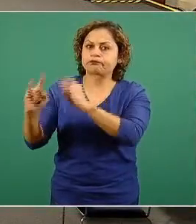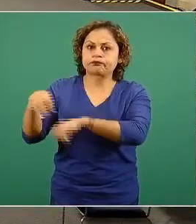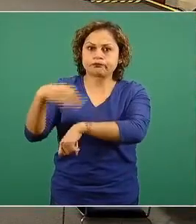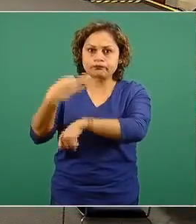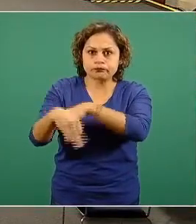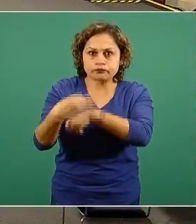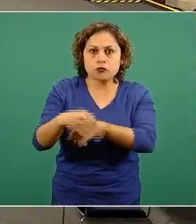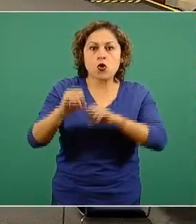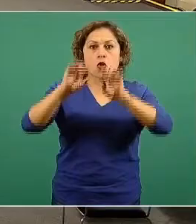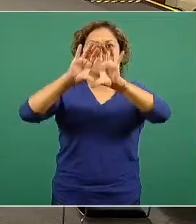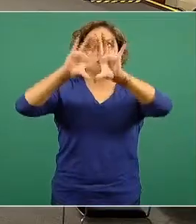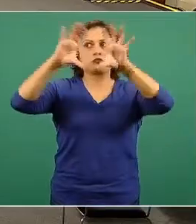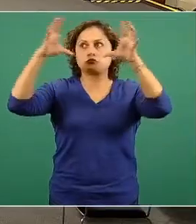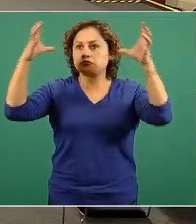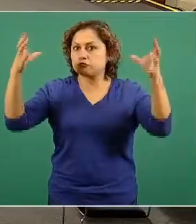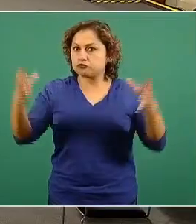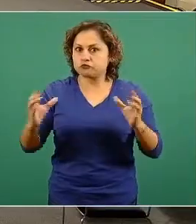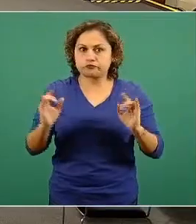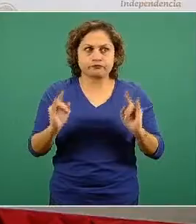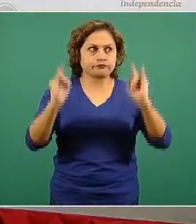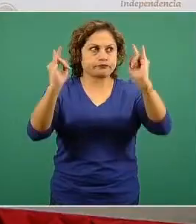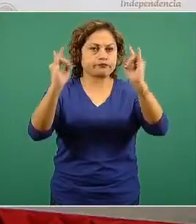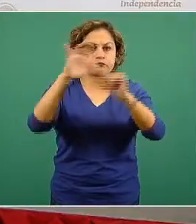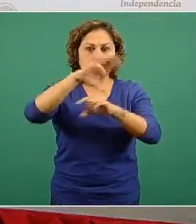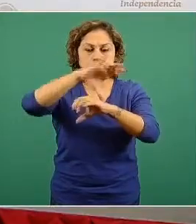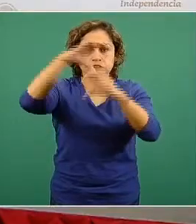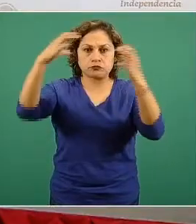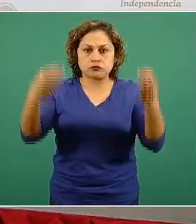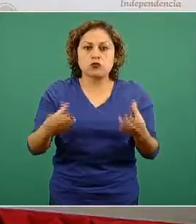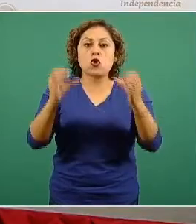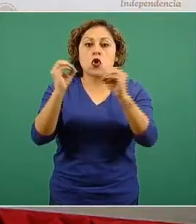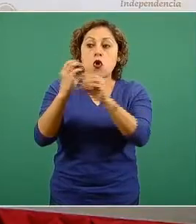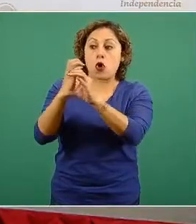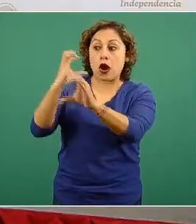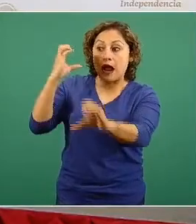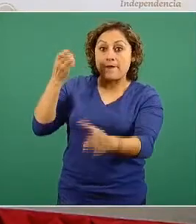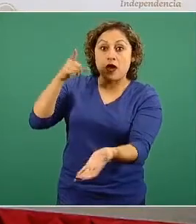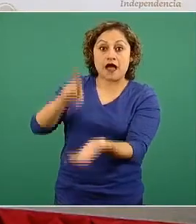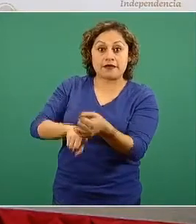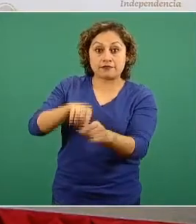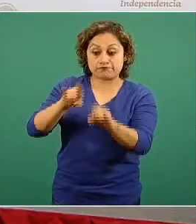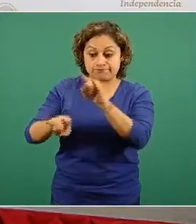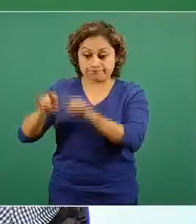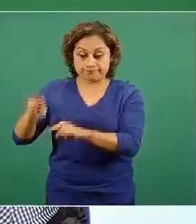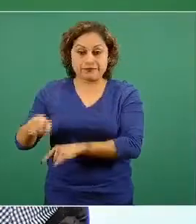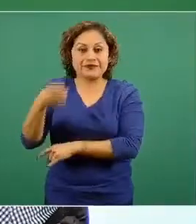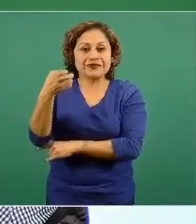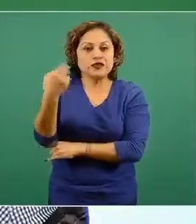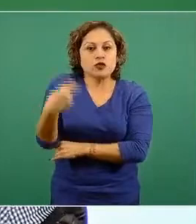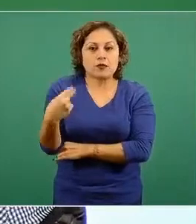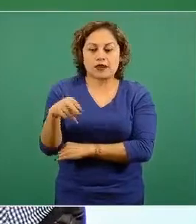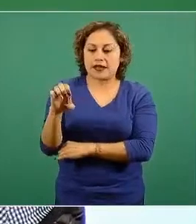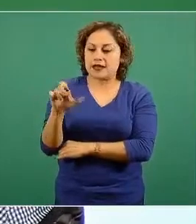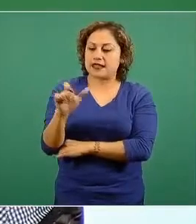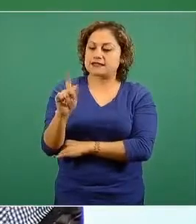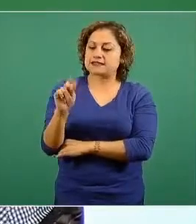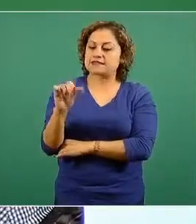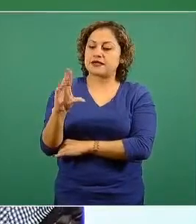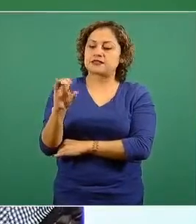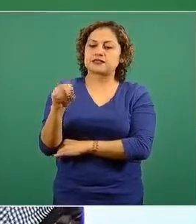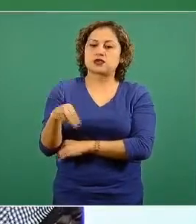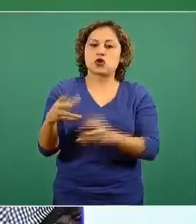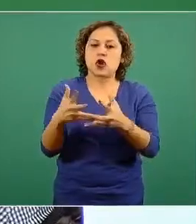en burbujas, algunas en hospitales móviles. Entonces, esta expansión es la que en su momento, como su nombre lo dice, permite